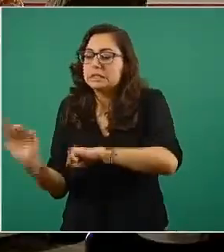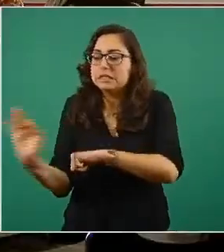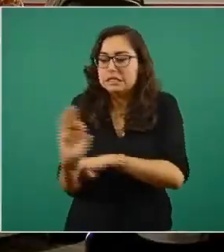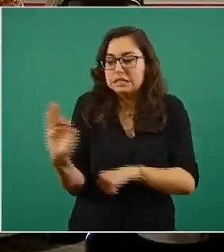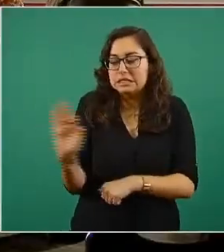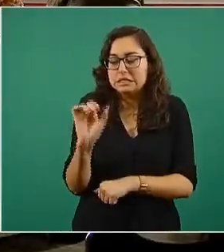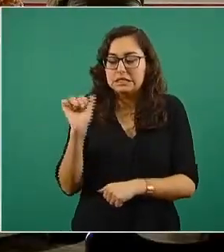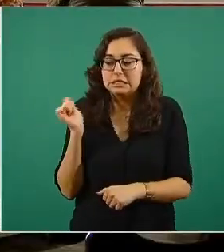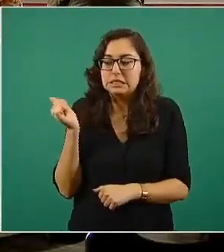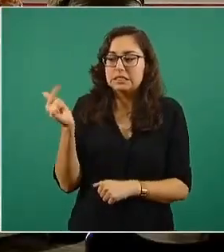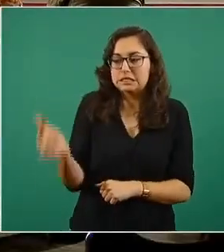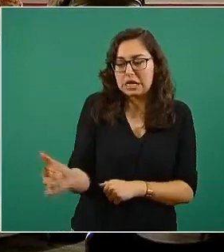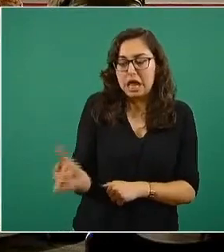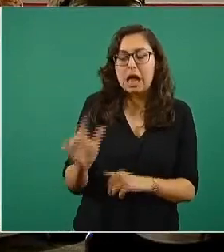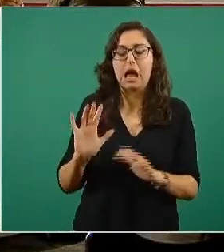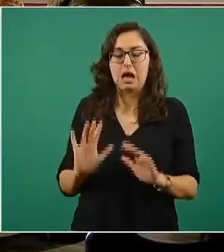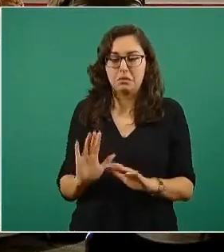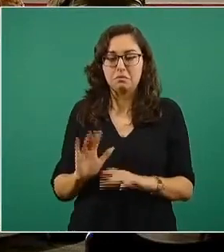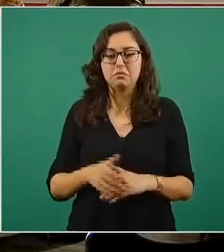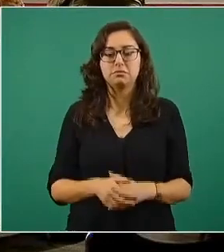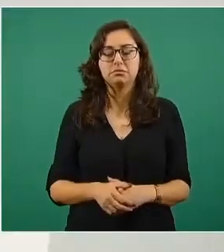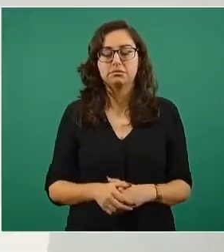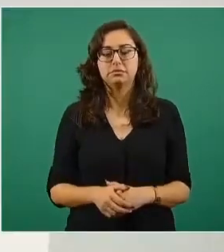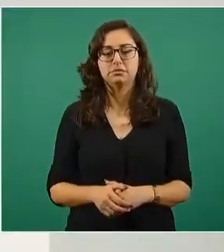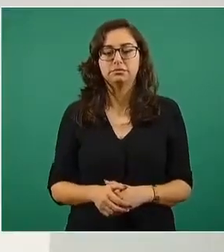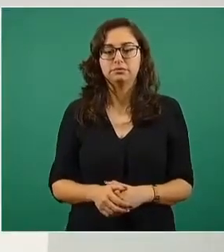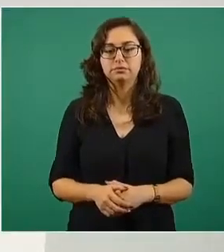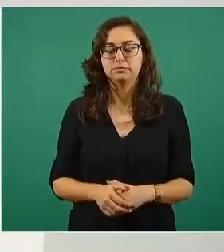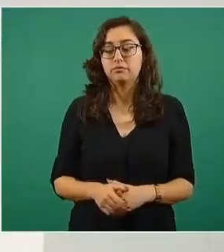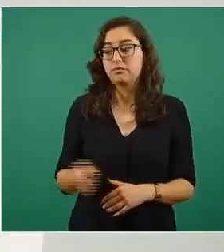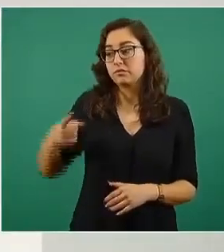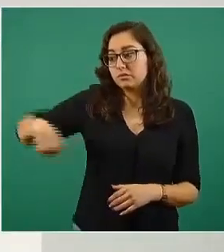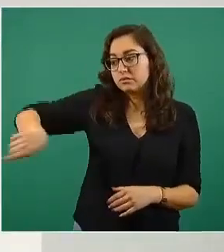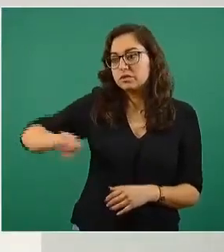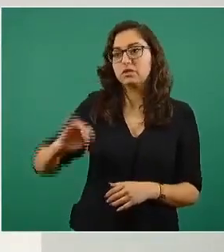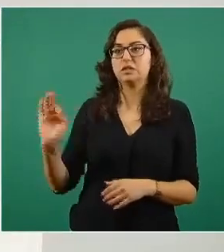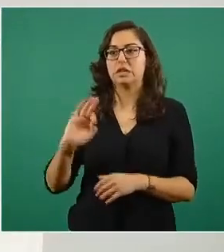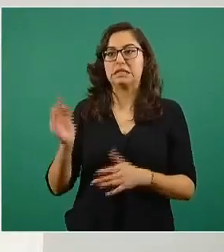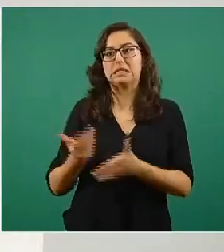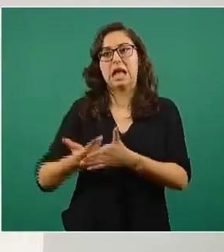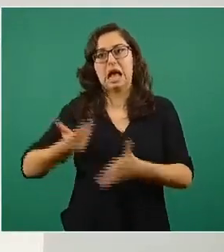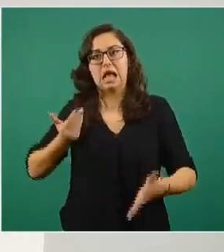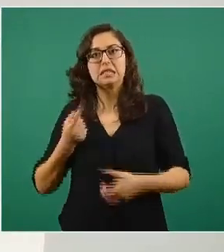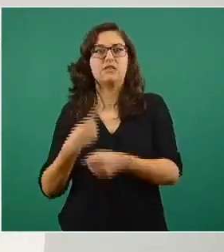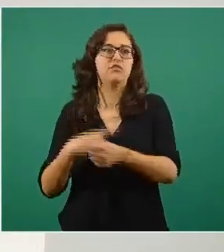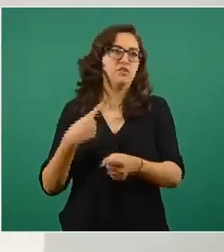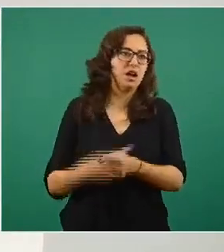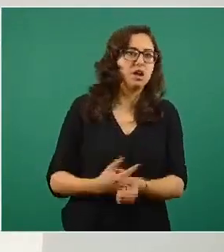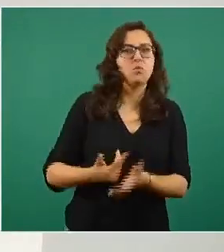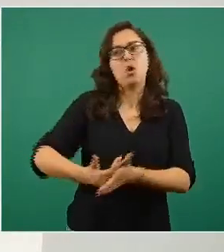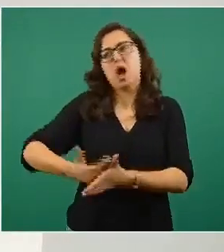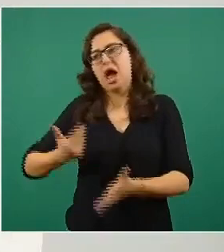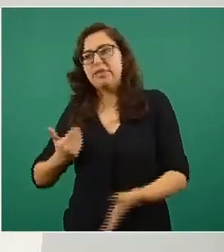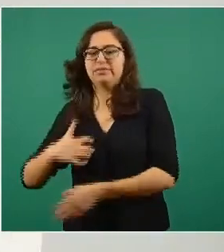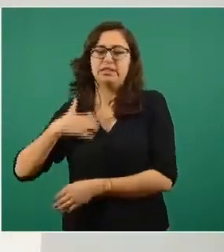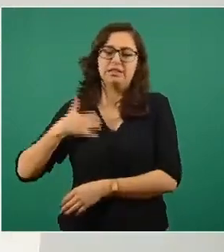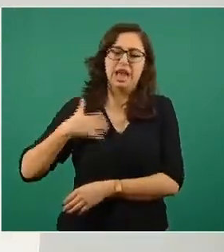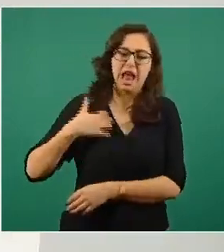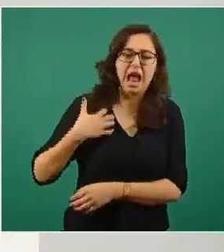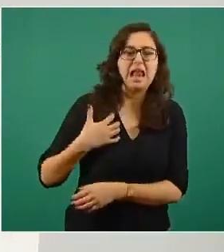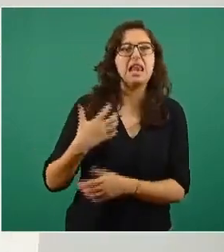tener alguna enfermedad o algún antecedente sobre que pudieran presentar